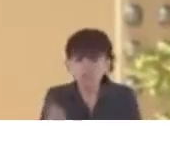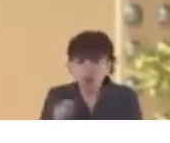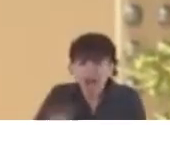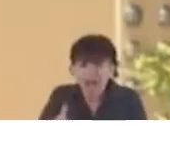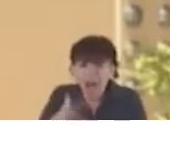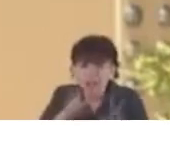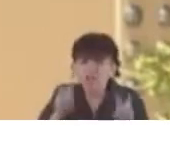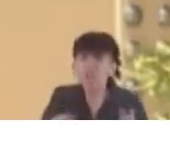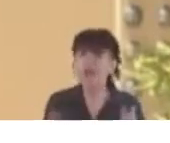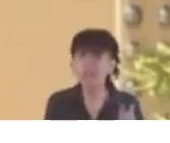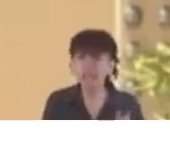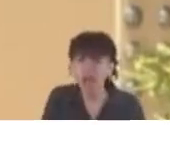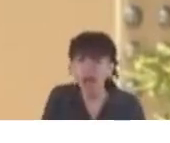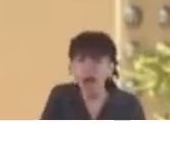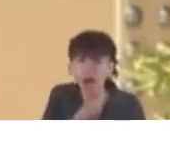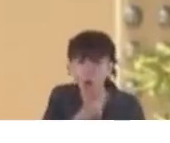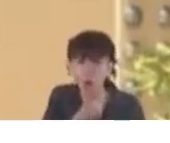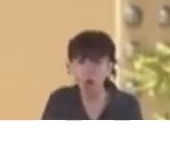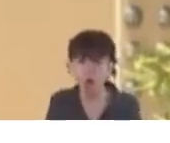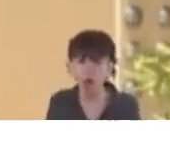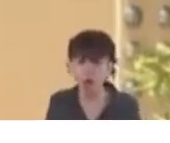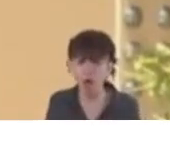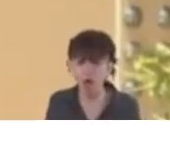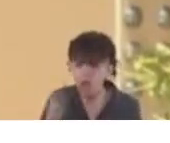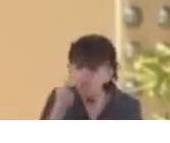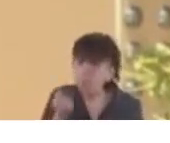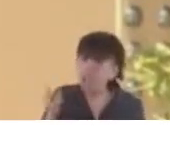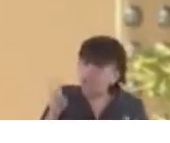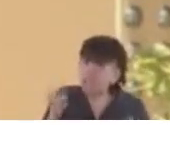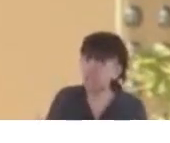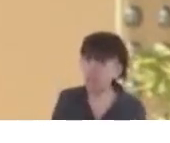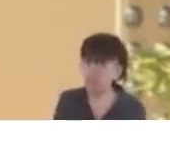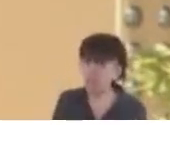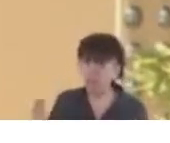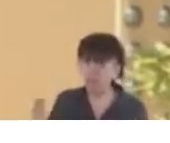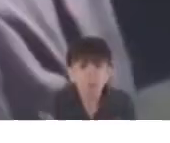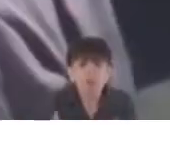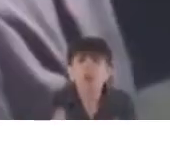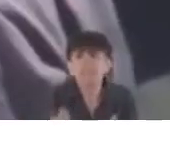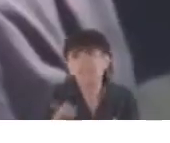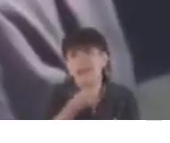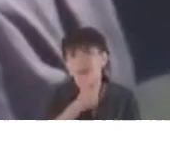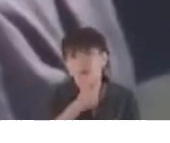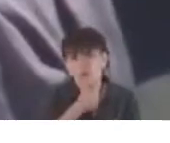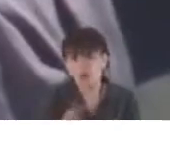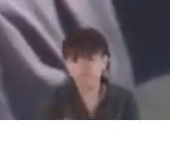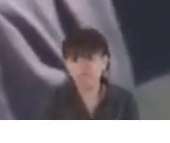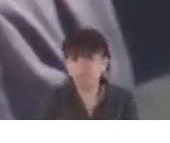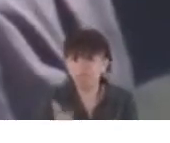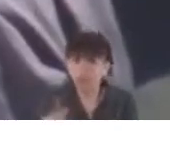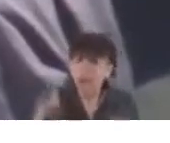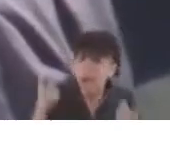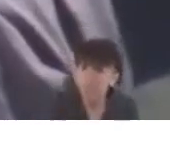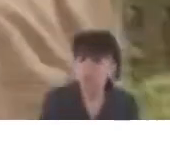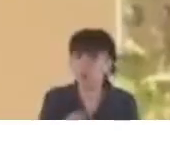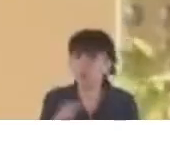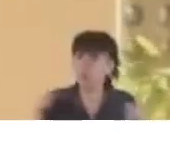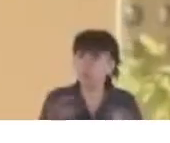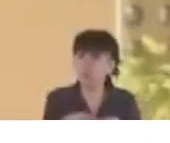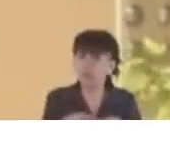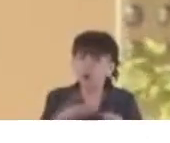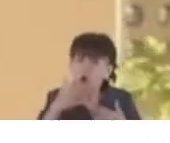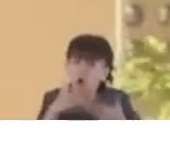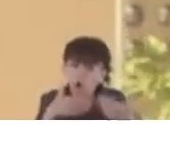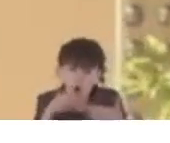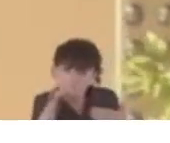de Kicillof, así como uno puede estar, y esto es opinión, sí, es cierto, siempre lo que piensa, la misma línea, él lo que cree, lo sigue. Uh-huh. Es cierto,